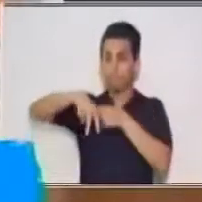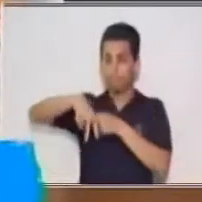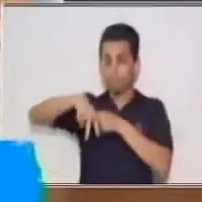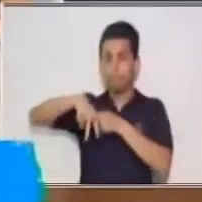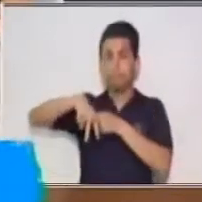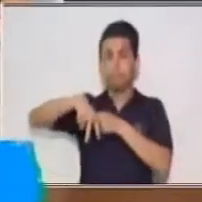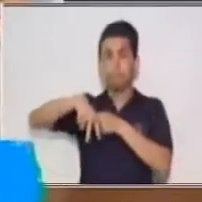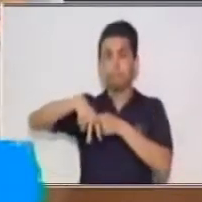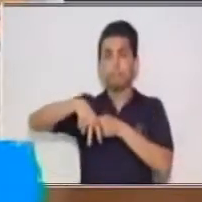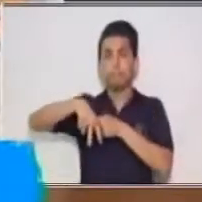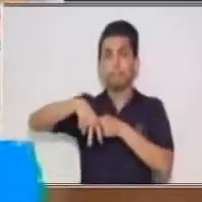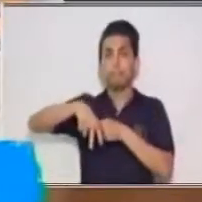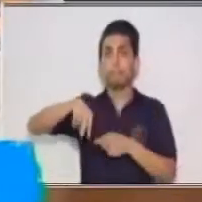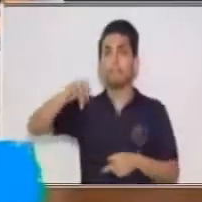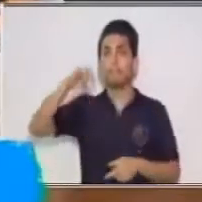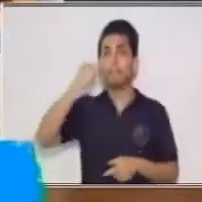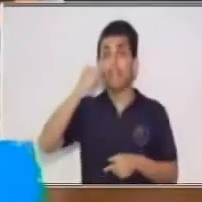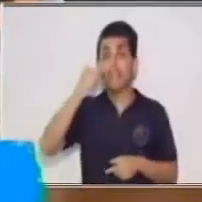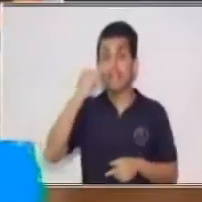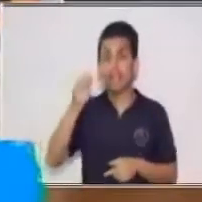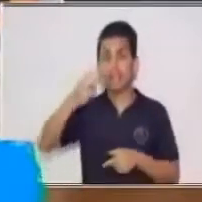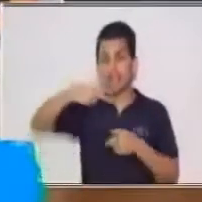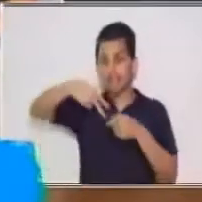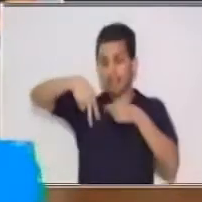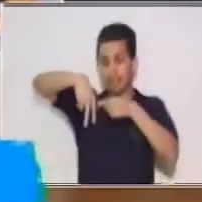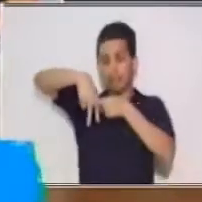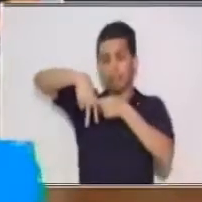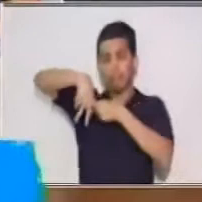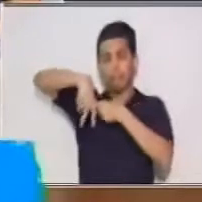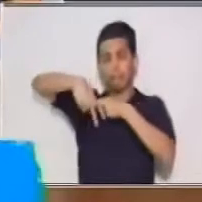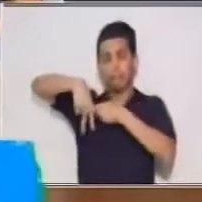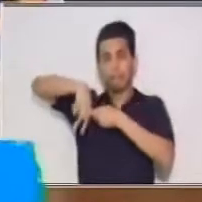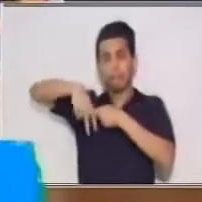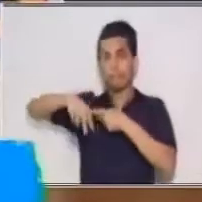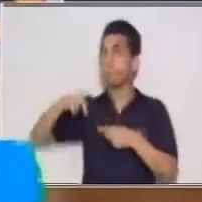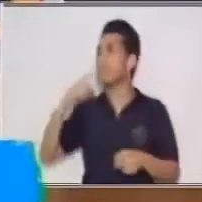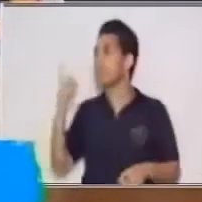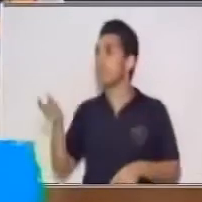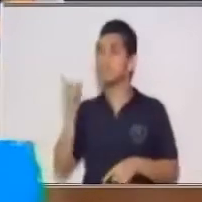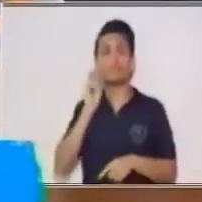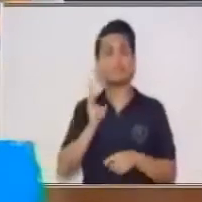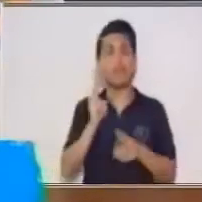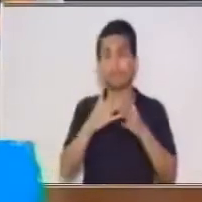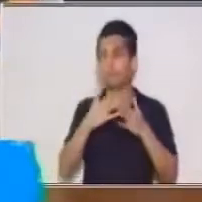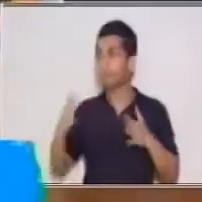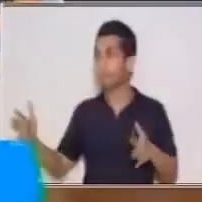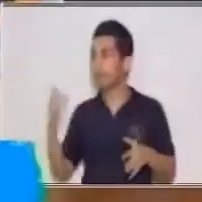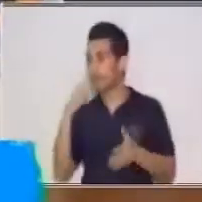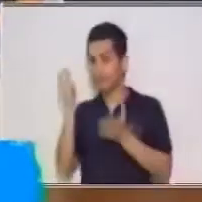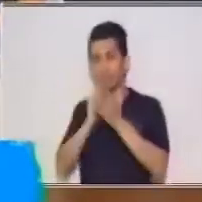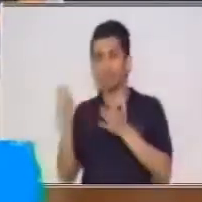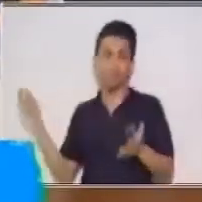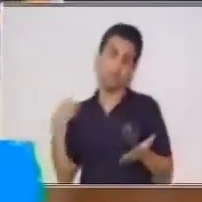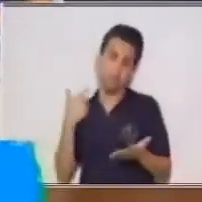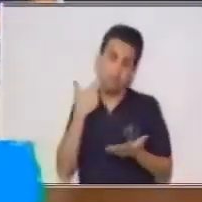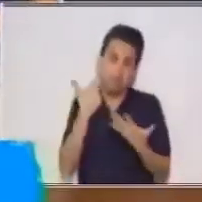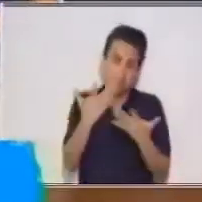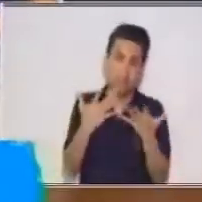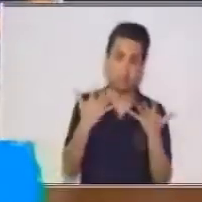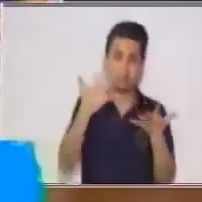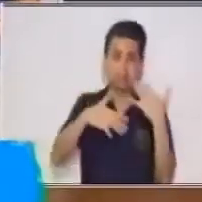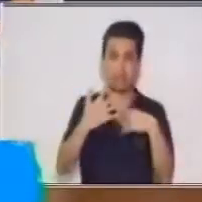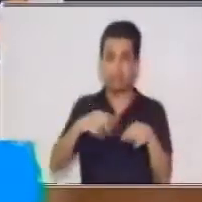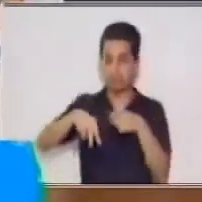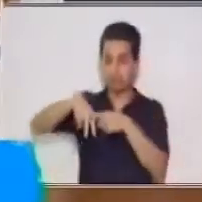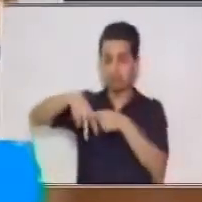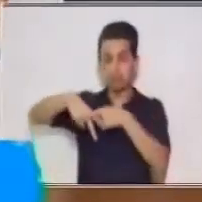Pi es 3.1416 y es una medida exacta que no varía. Estas no las puedes cambiar. A ti no se te puede ocurrir que pi